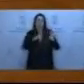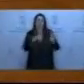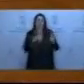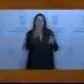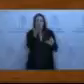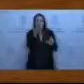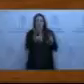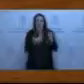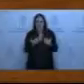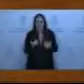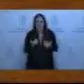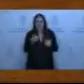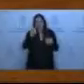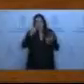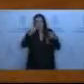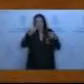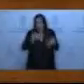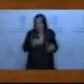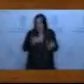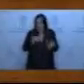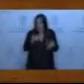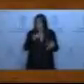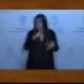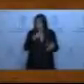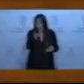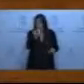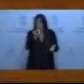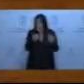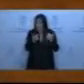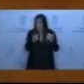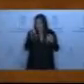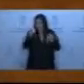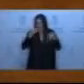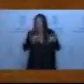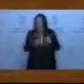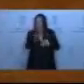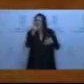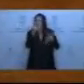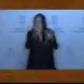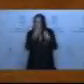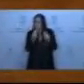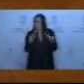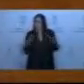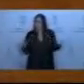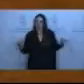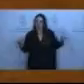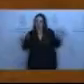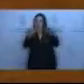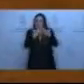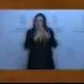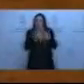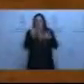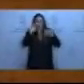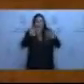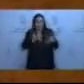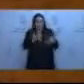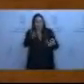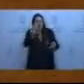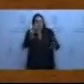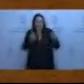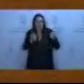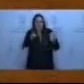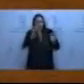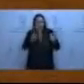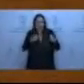que lo cual no es todo cierto porque no se suprimen, se fusionan, ¿no?, muchas de ellas. Es decir, no es exactamente una